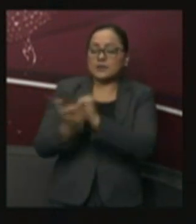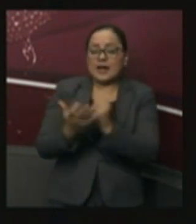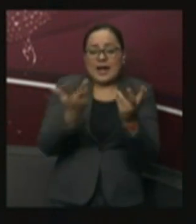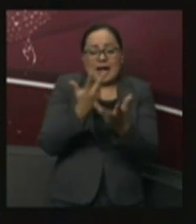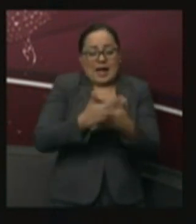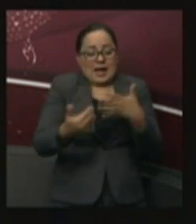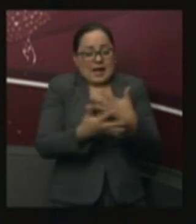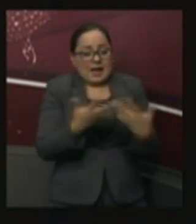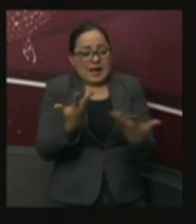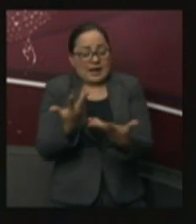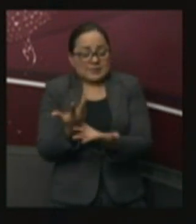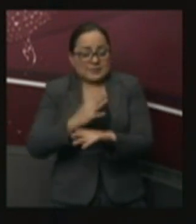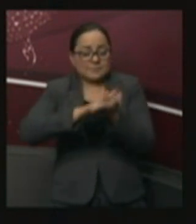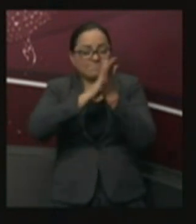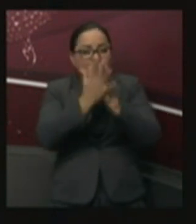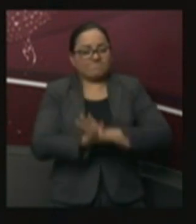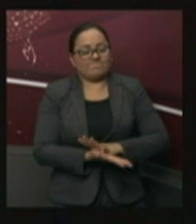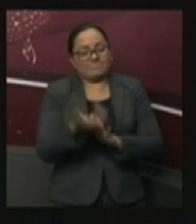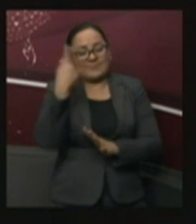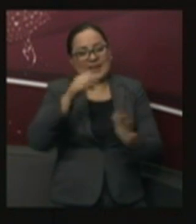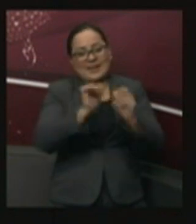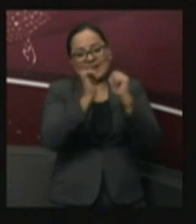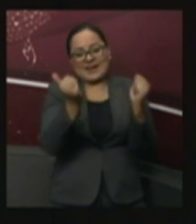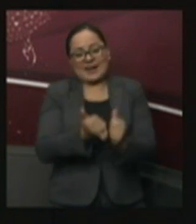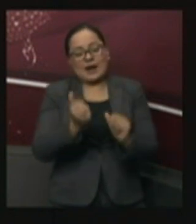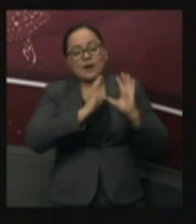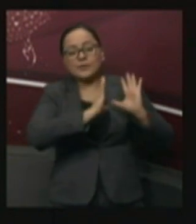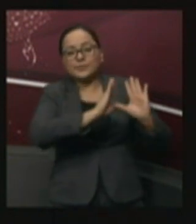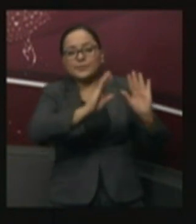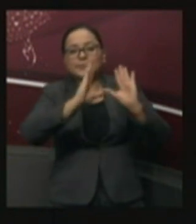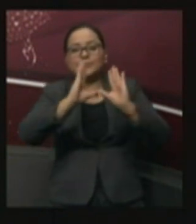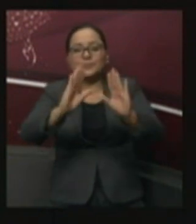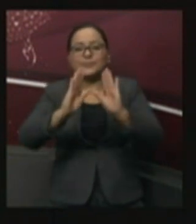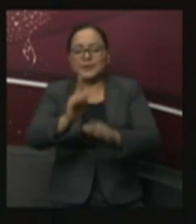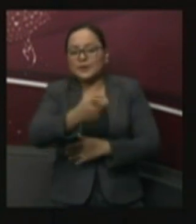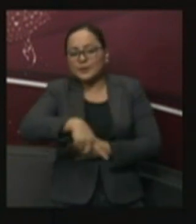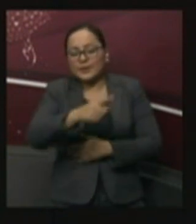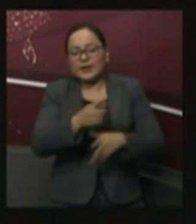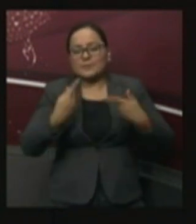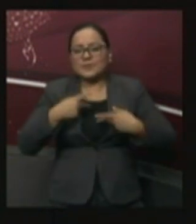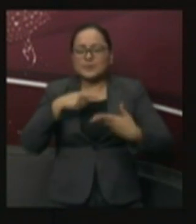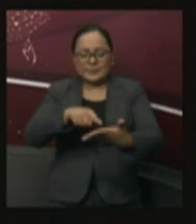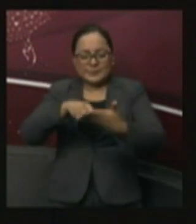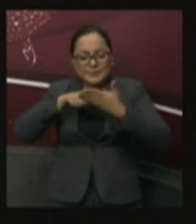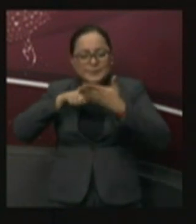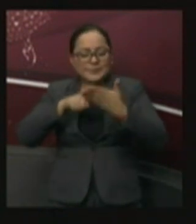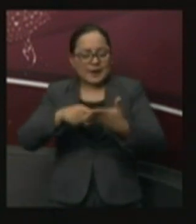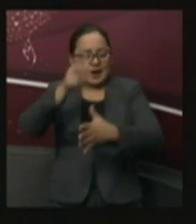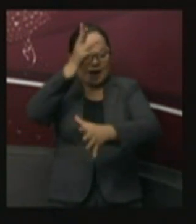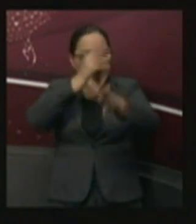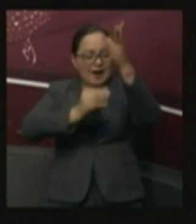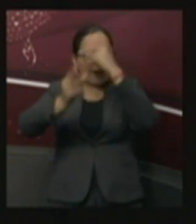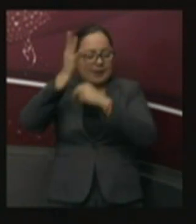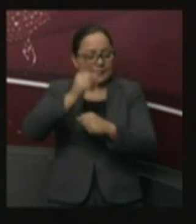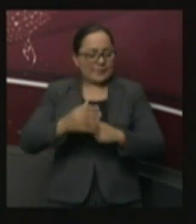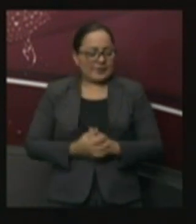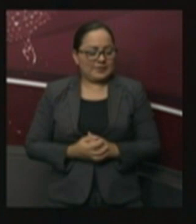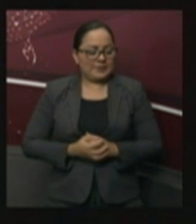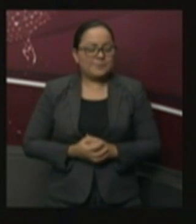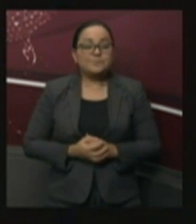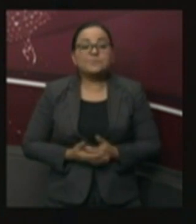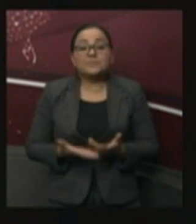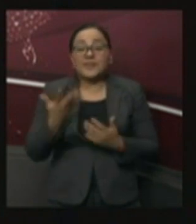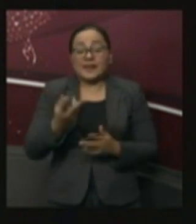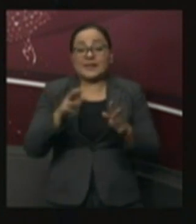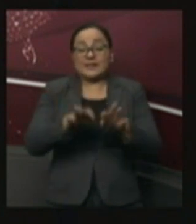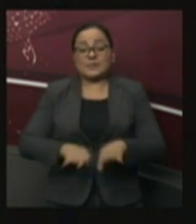reproducción técnica, para educar. Yo creo que era un momento extraordinario en las artes